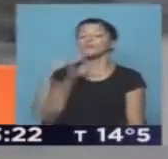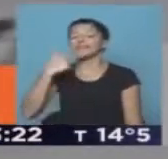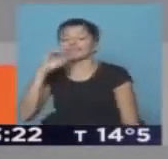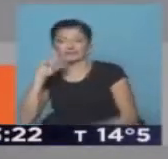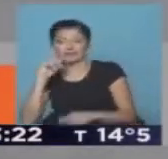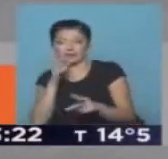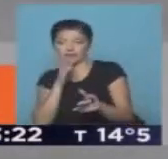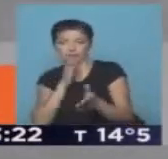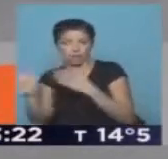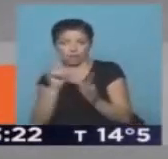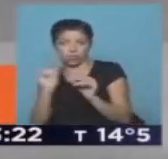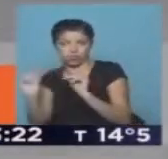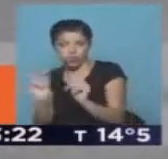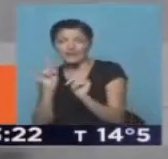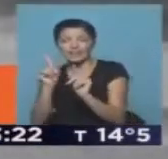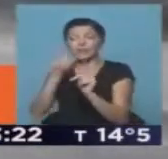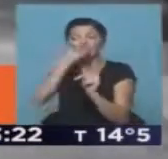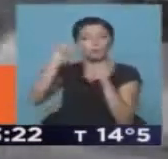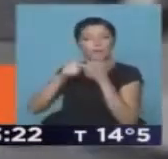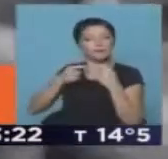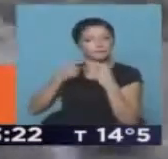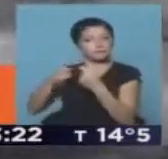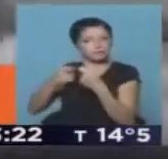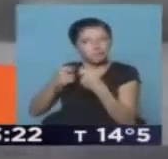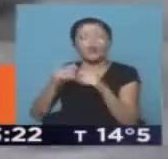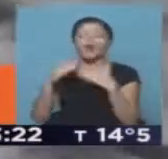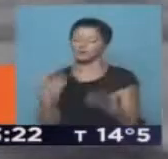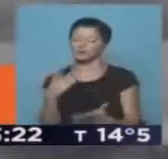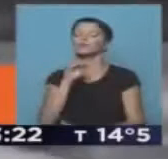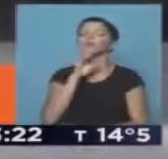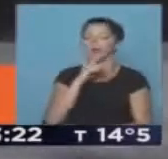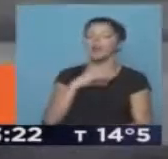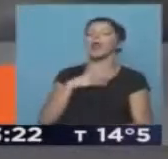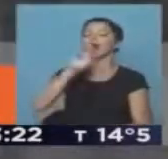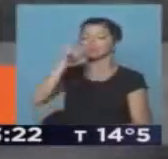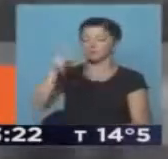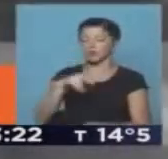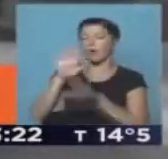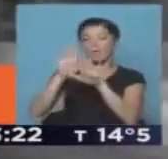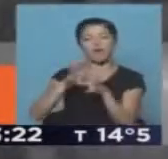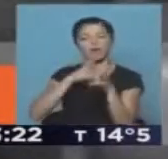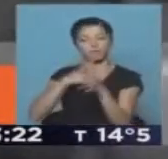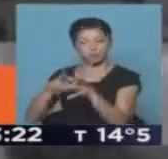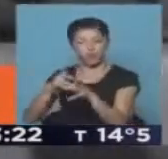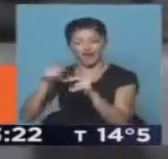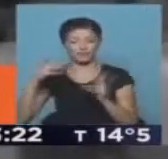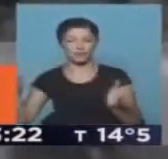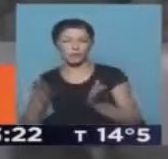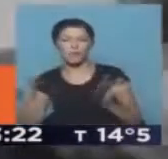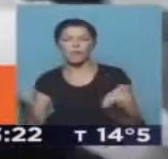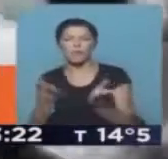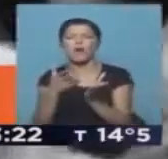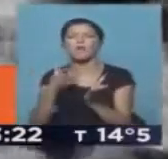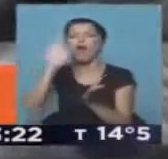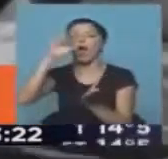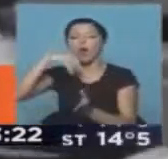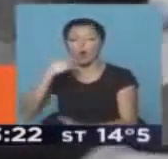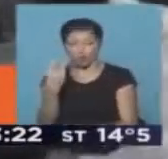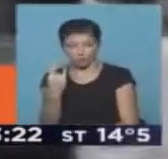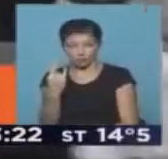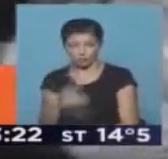internacional israel aceptó un alto el fuego impulsado por el consejo de seguridad de la onu con